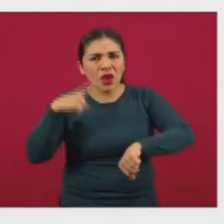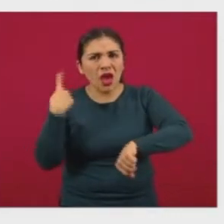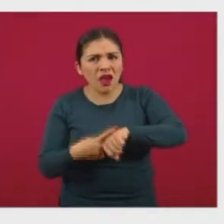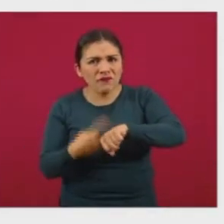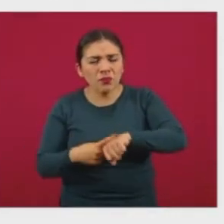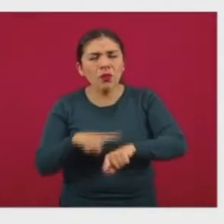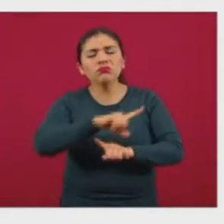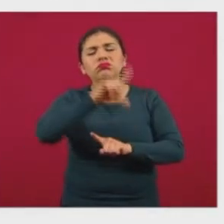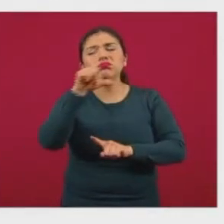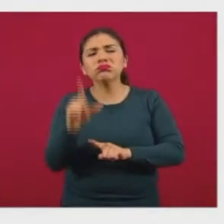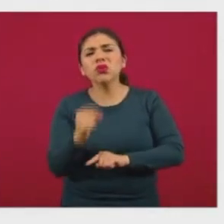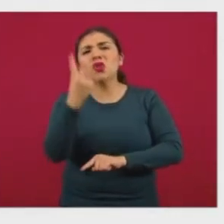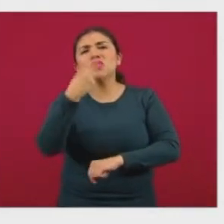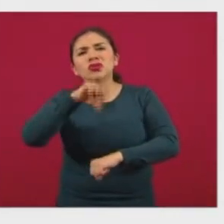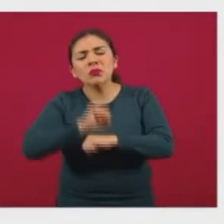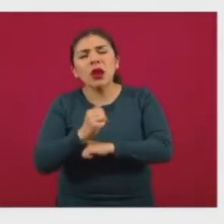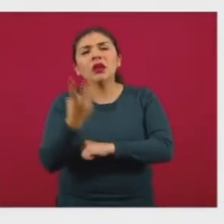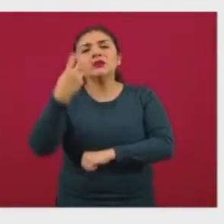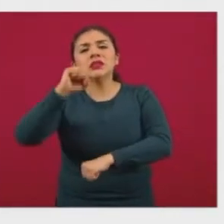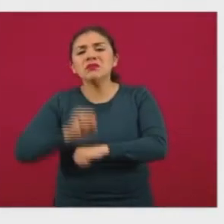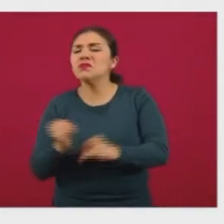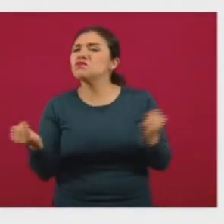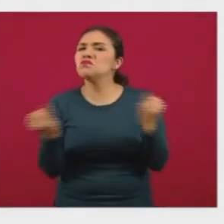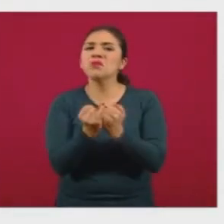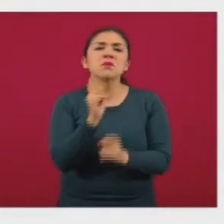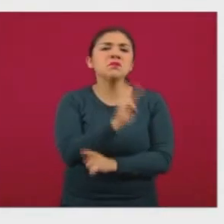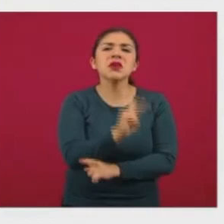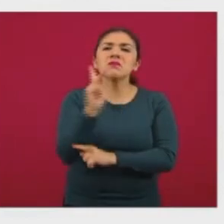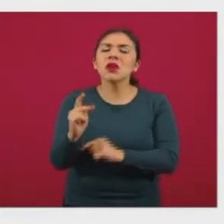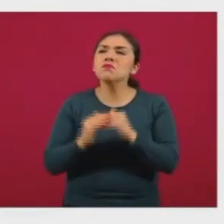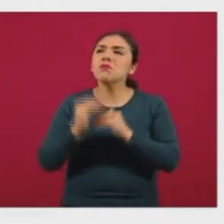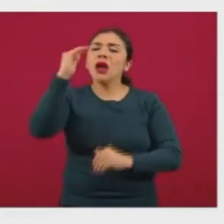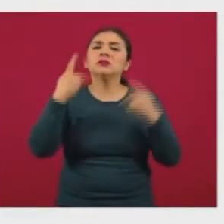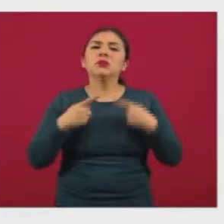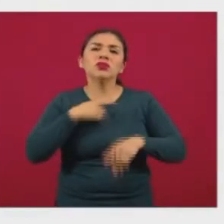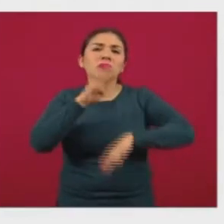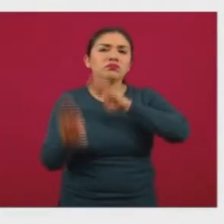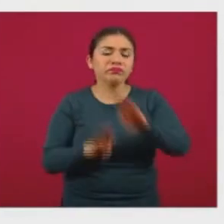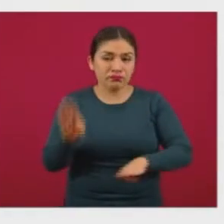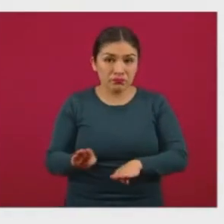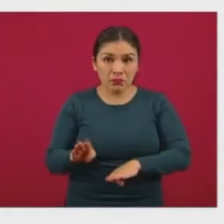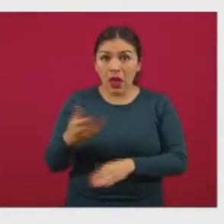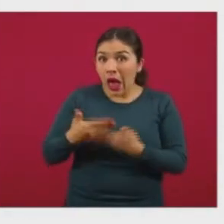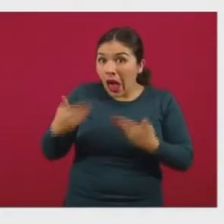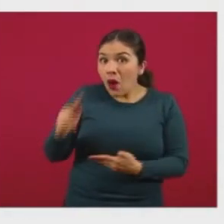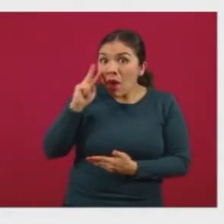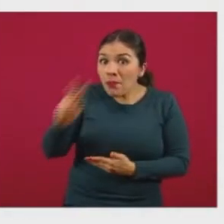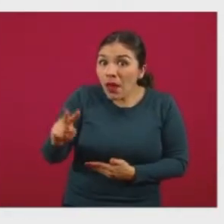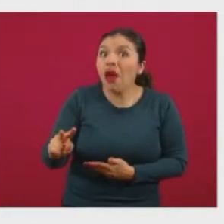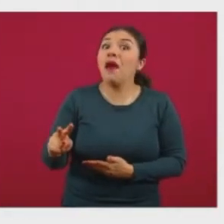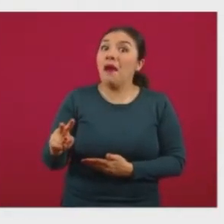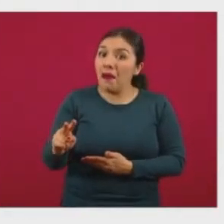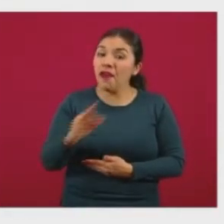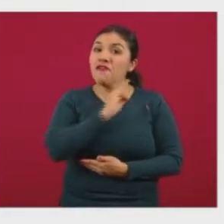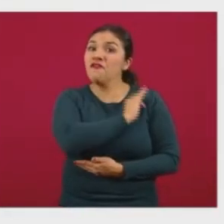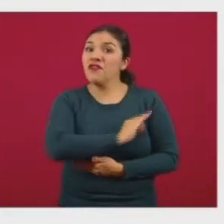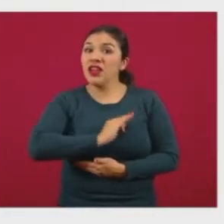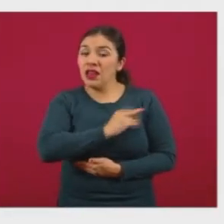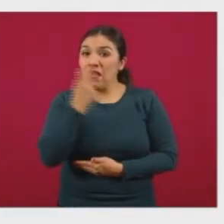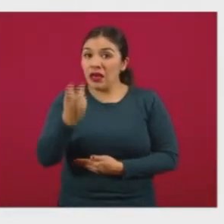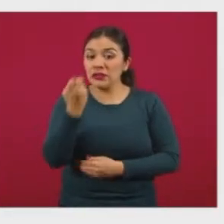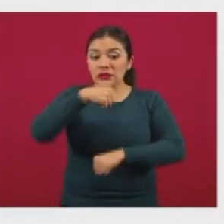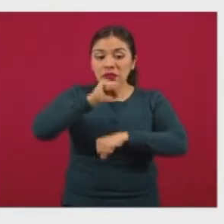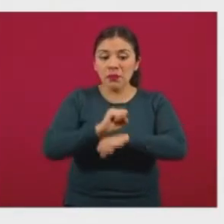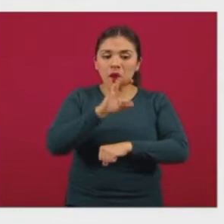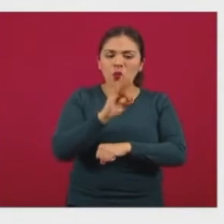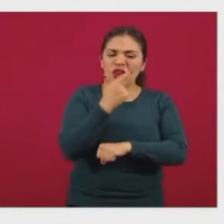semanas después también podemos ver un incremento en la mortalidad. Felizmente, este incremento que estamos viendo entre la semana 47